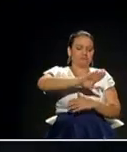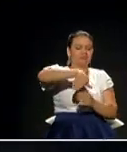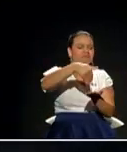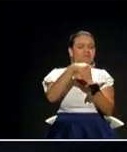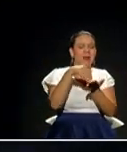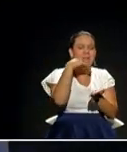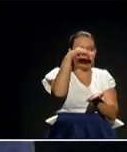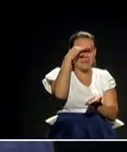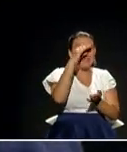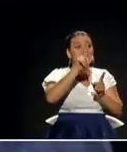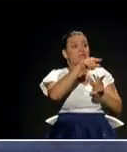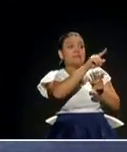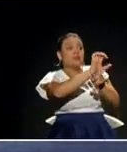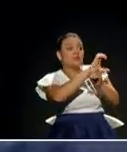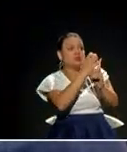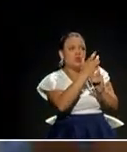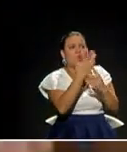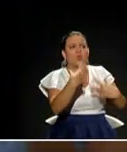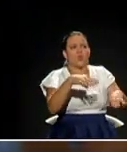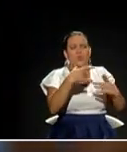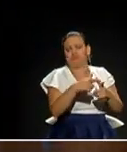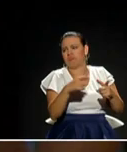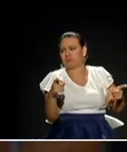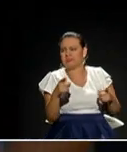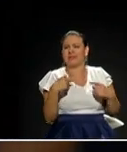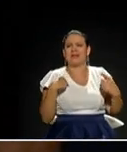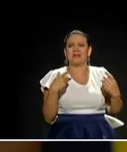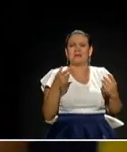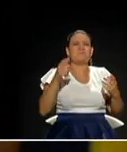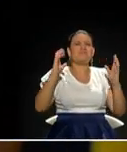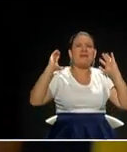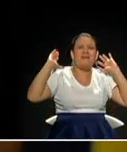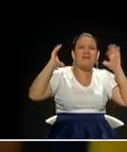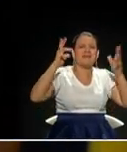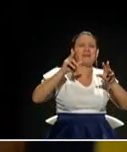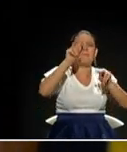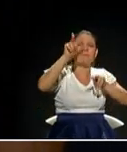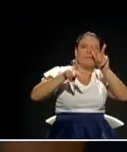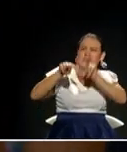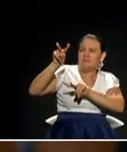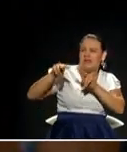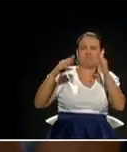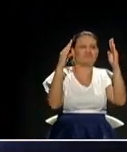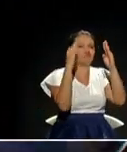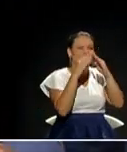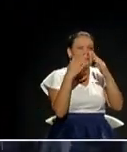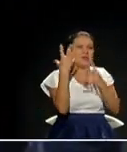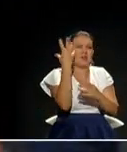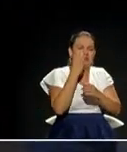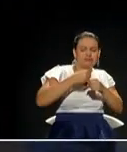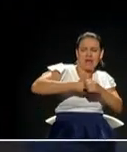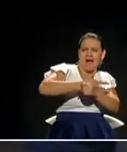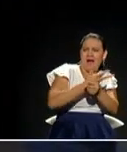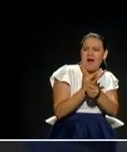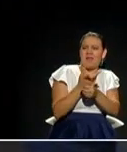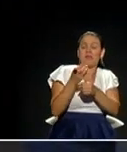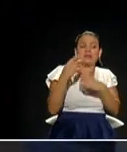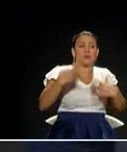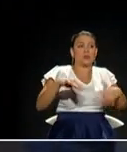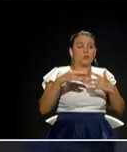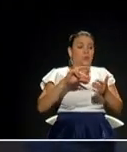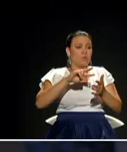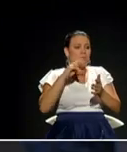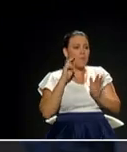por el sector cultural que es bastante amplio los teatros las casas museos las galerías de arte que hacen del centro un espacio